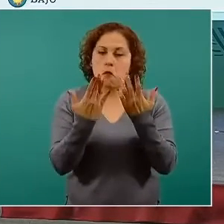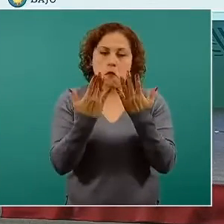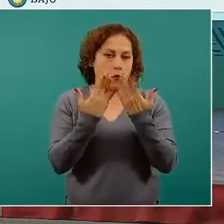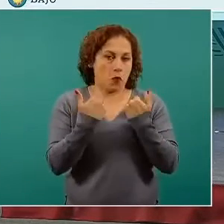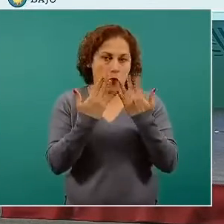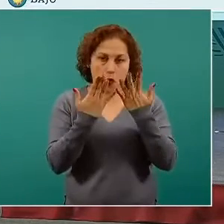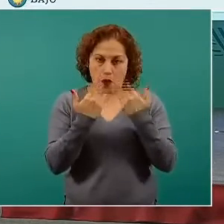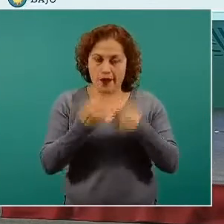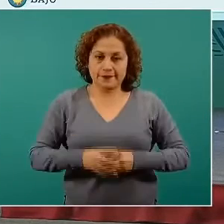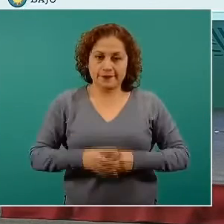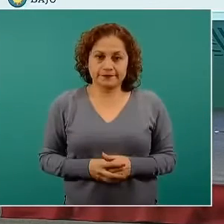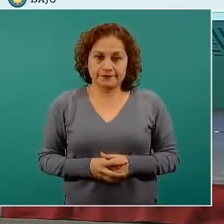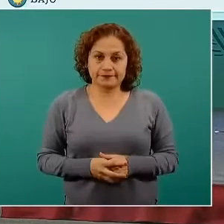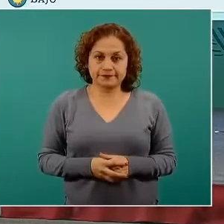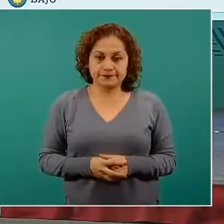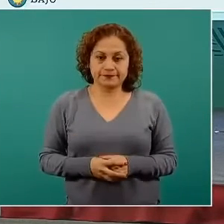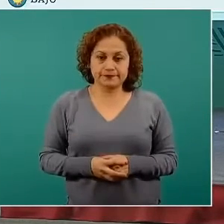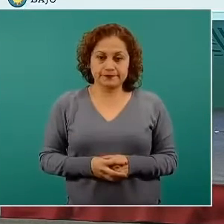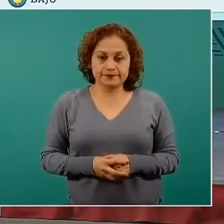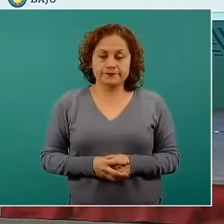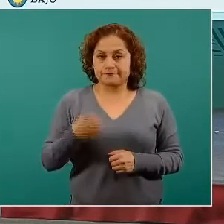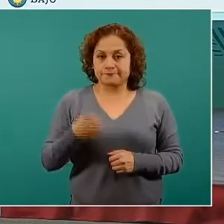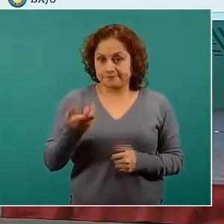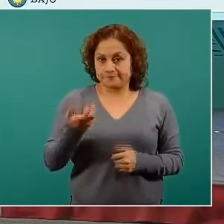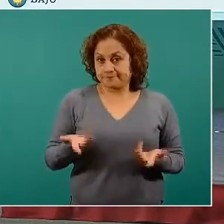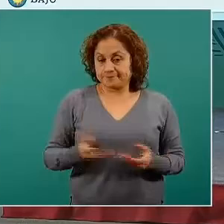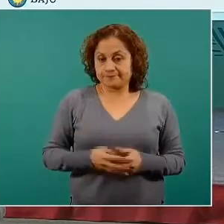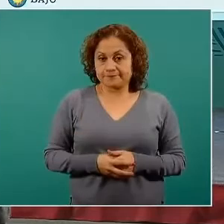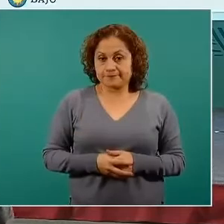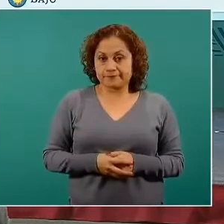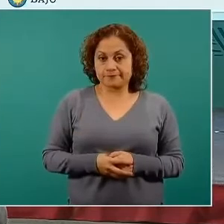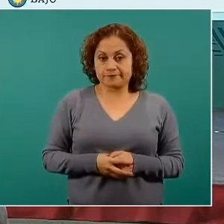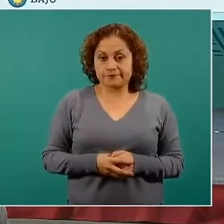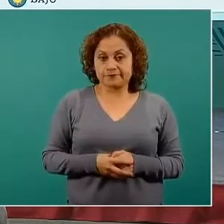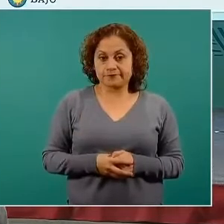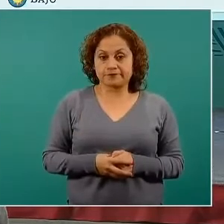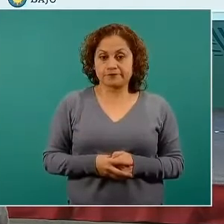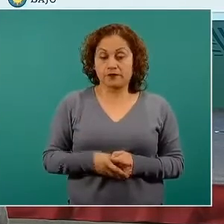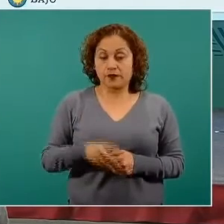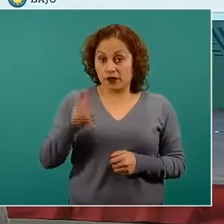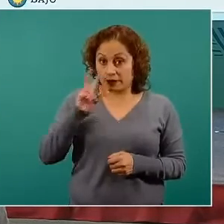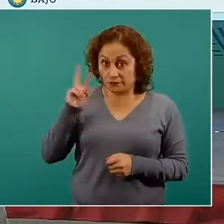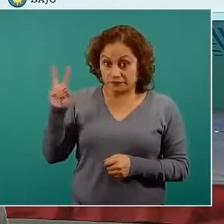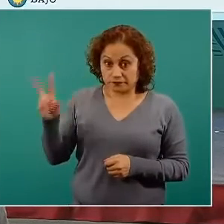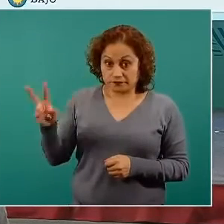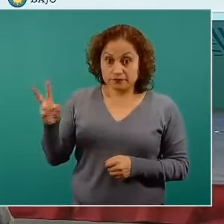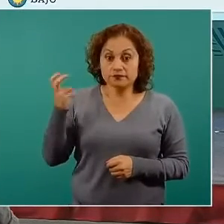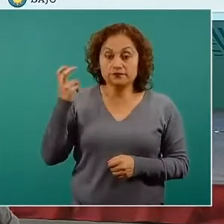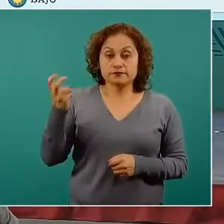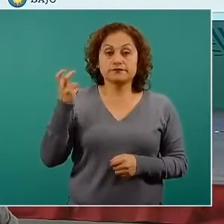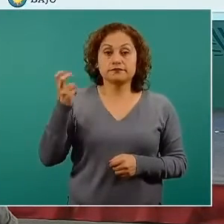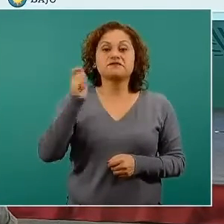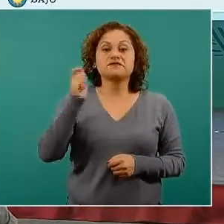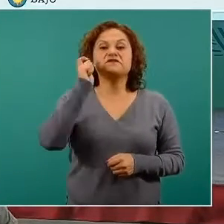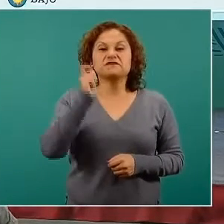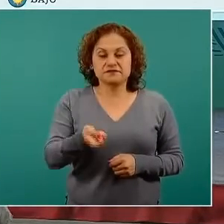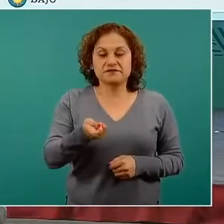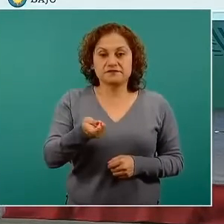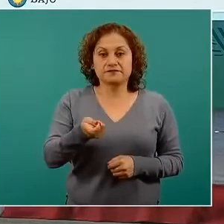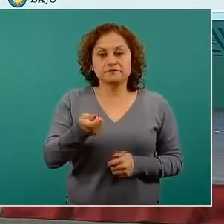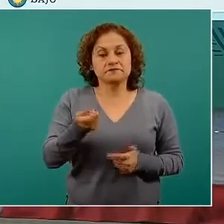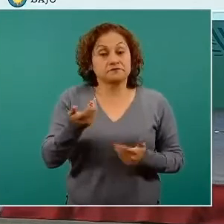de riesgo epidémico y, por lo tanto, vemos un reflejo de cómo